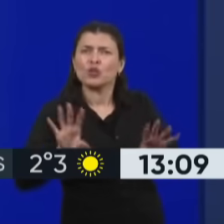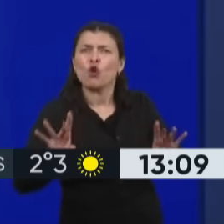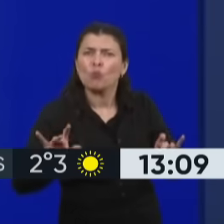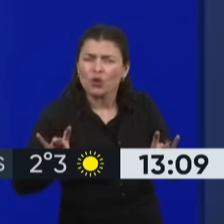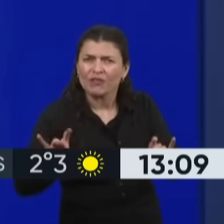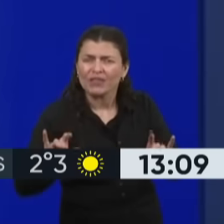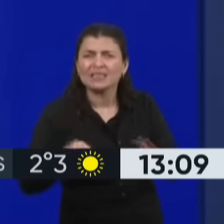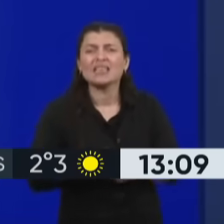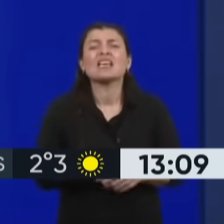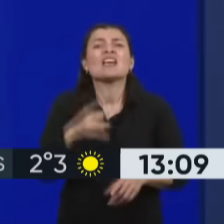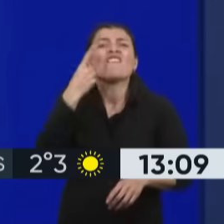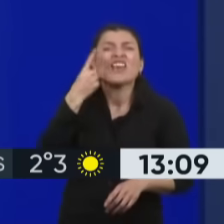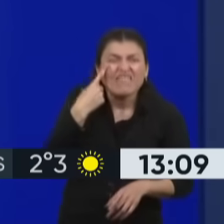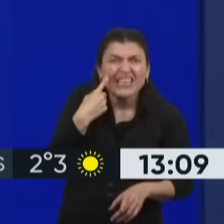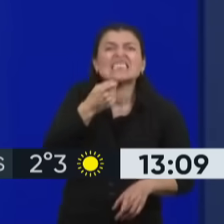vivir sin rollover.